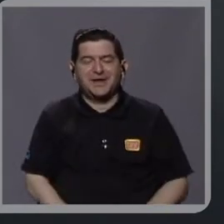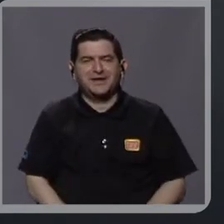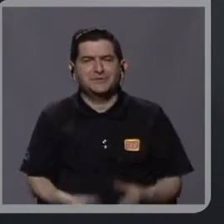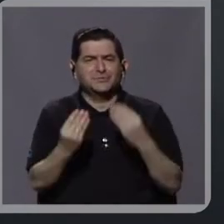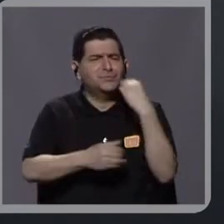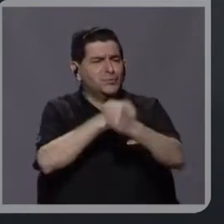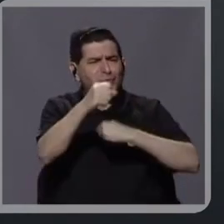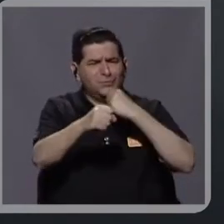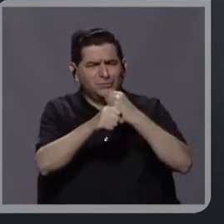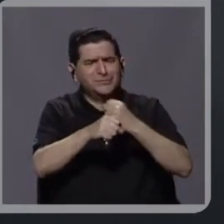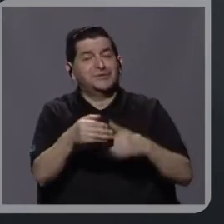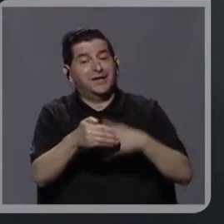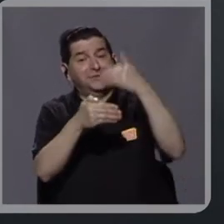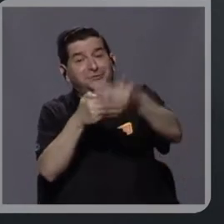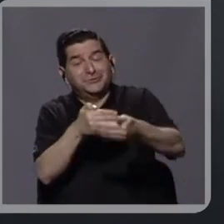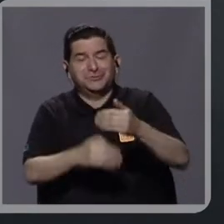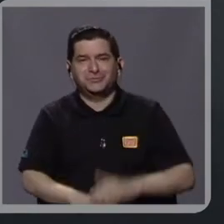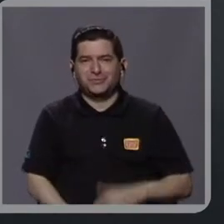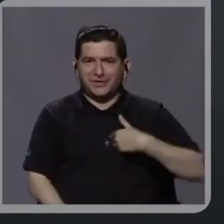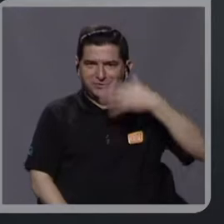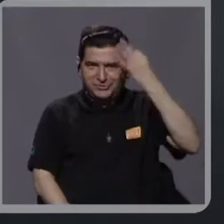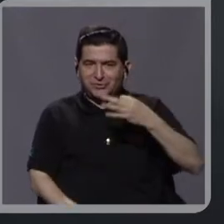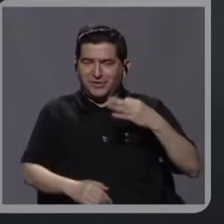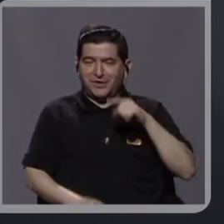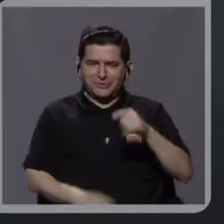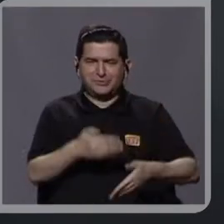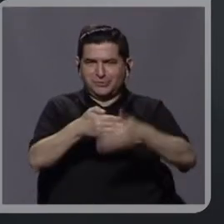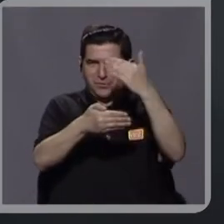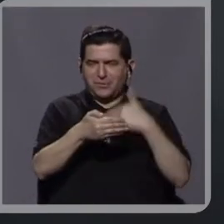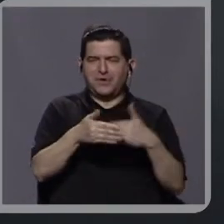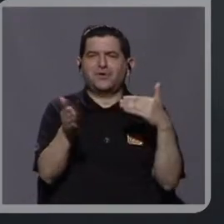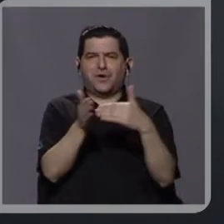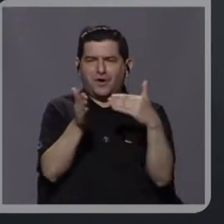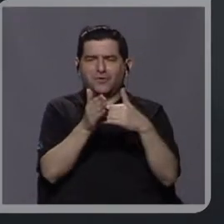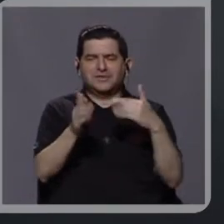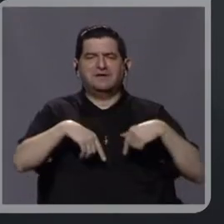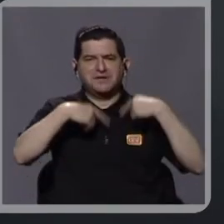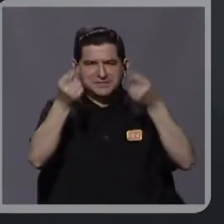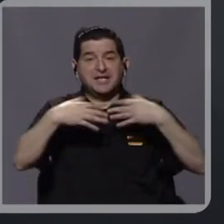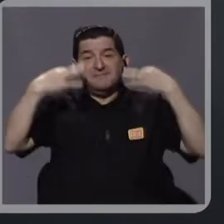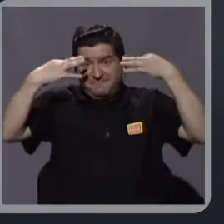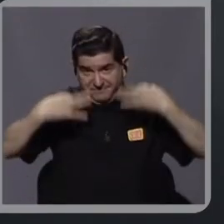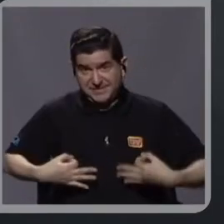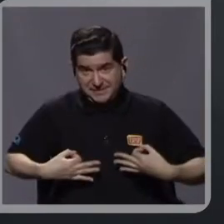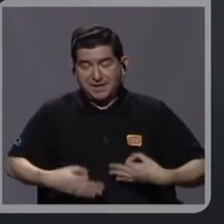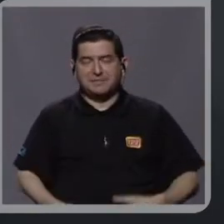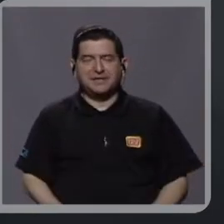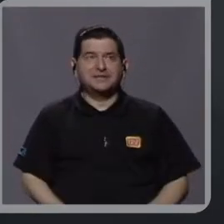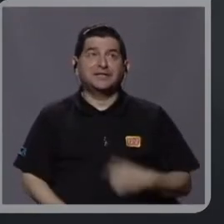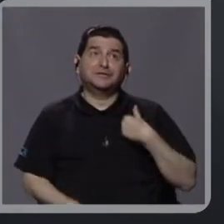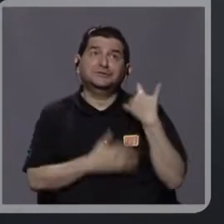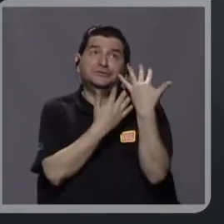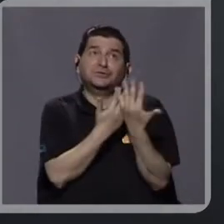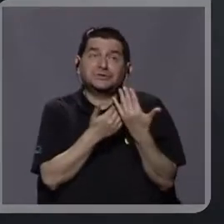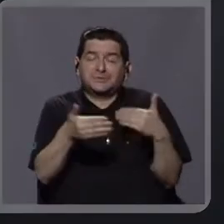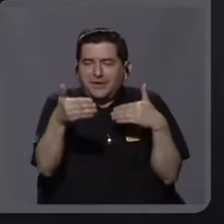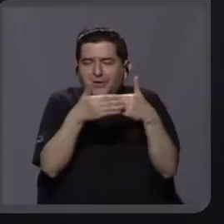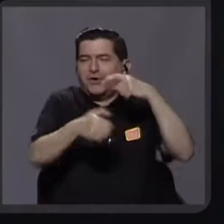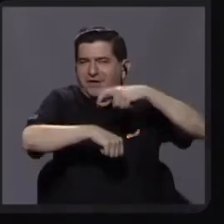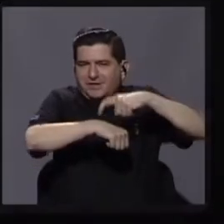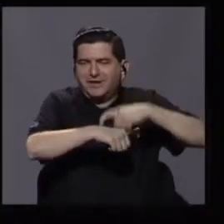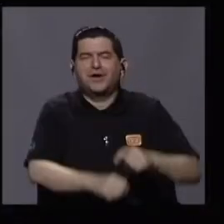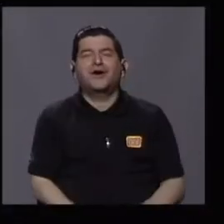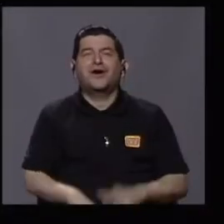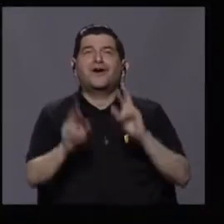de tantos años yo creo que esto va a ser la antesala a un retorno físico espero a corto plazo que lindo en julio ojalá que